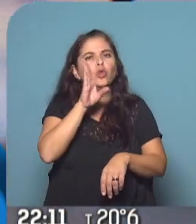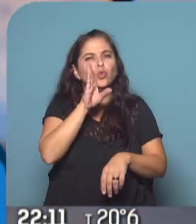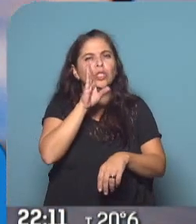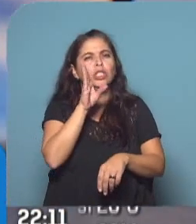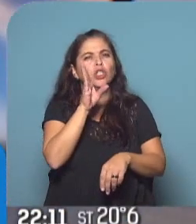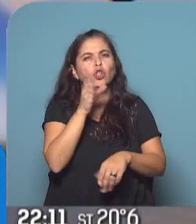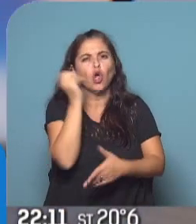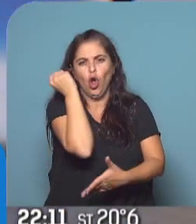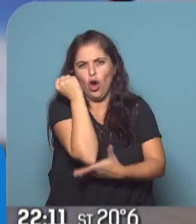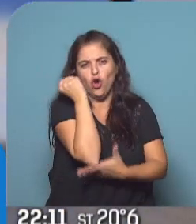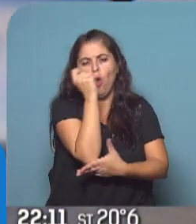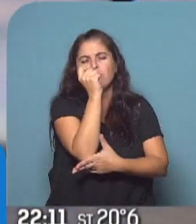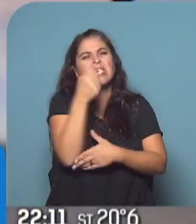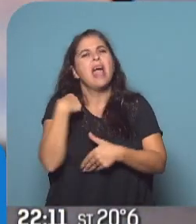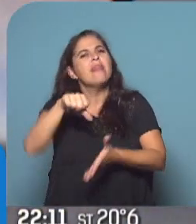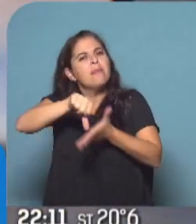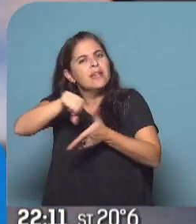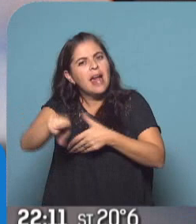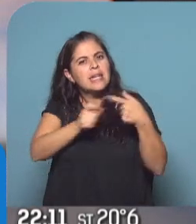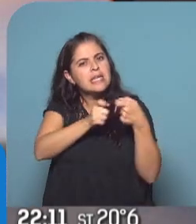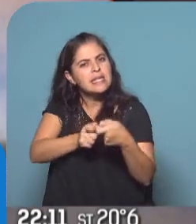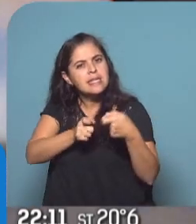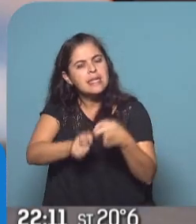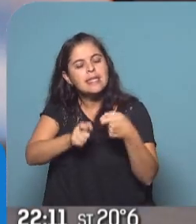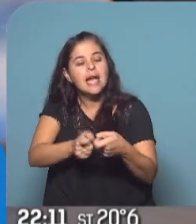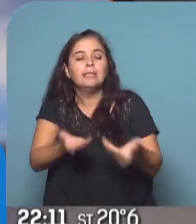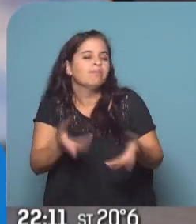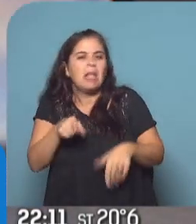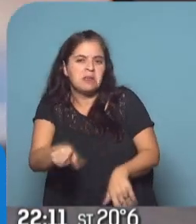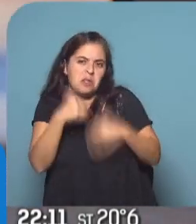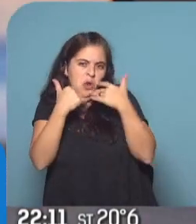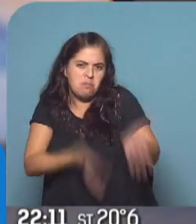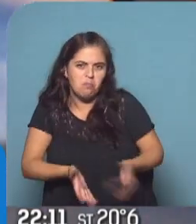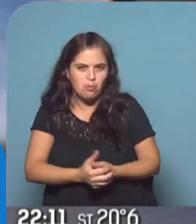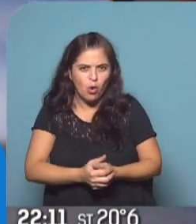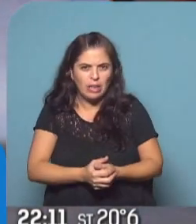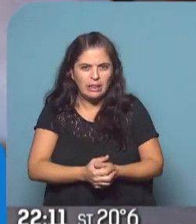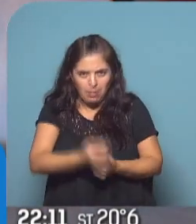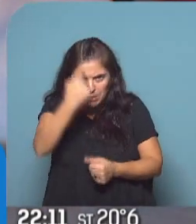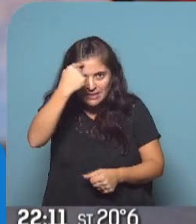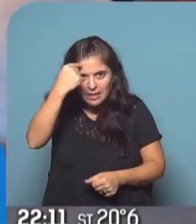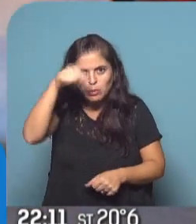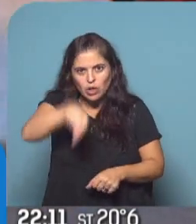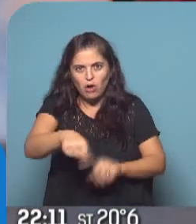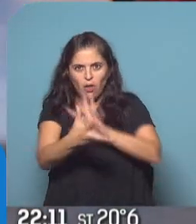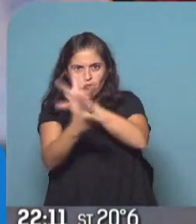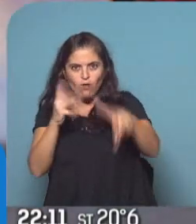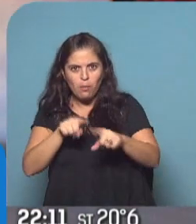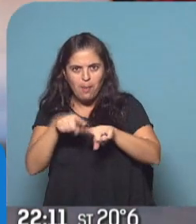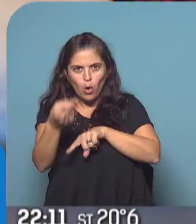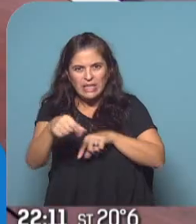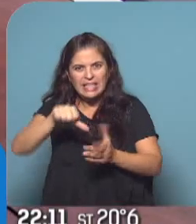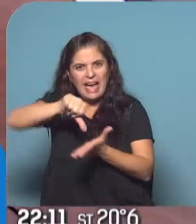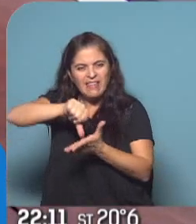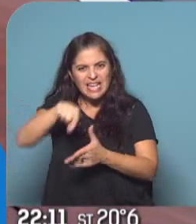creo que fortalece a las partes más conservadoras del régimen iraní. Recordemos que en este momento el régimen iraní está en una encrucijada, en